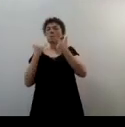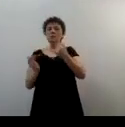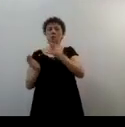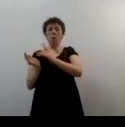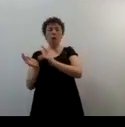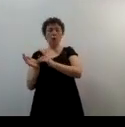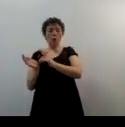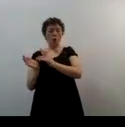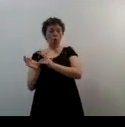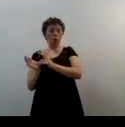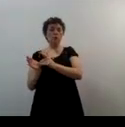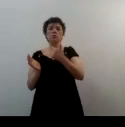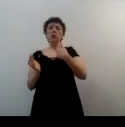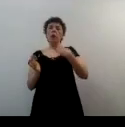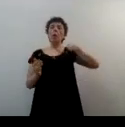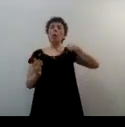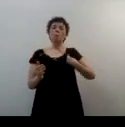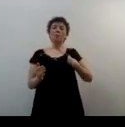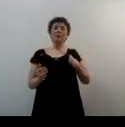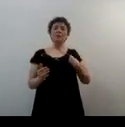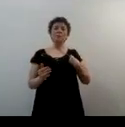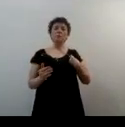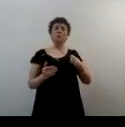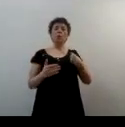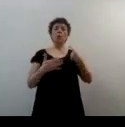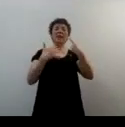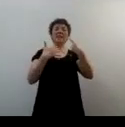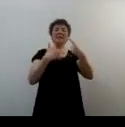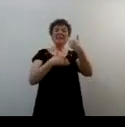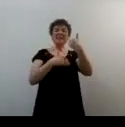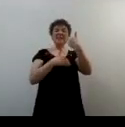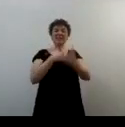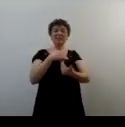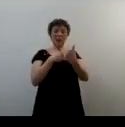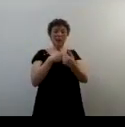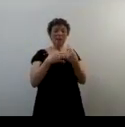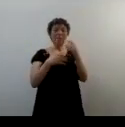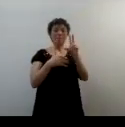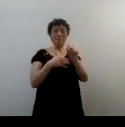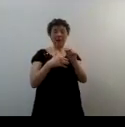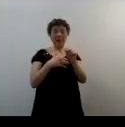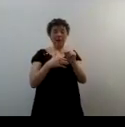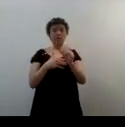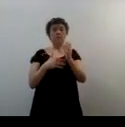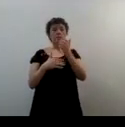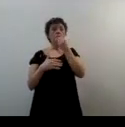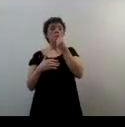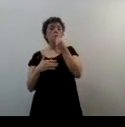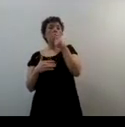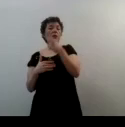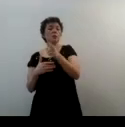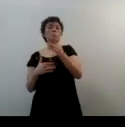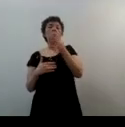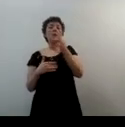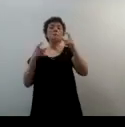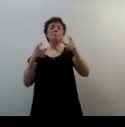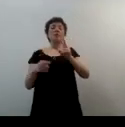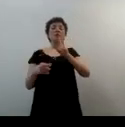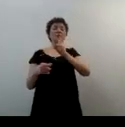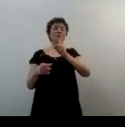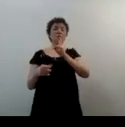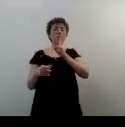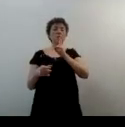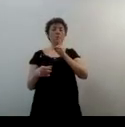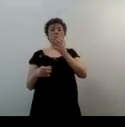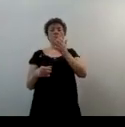tengo lo mismo que en 6 rebanadas de pan. Tengo bastante. Pues si yo me como eso con un plato de verduras, pues el ejemplo de la pasta del tomate,